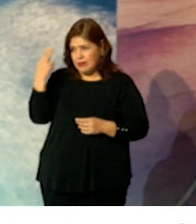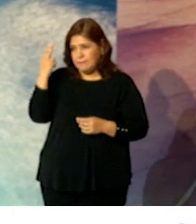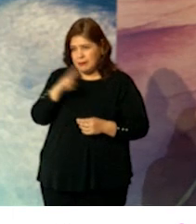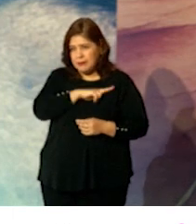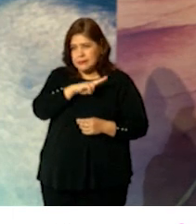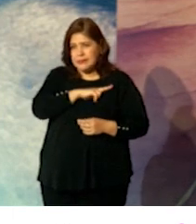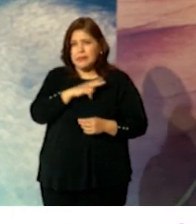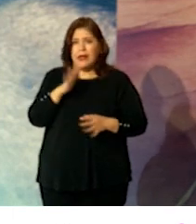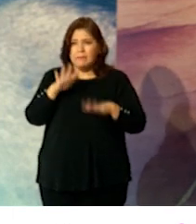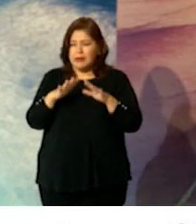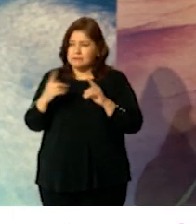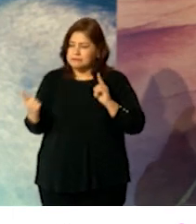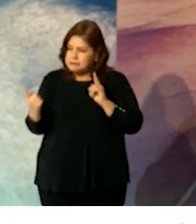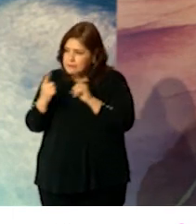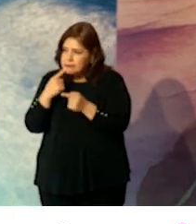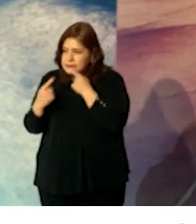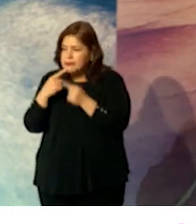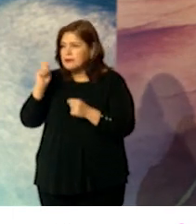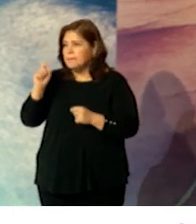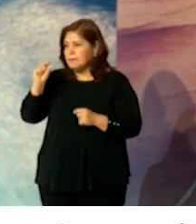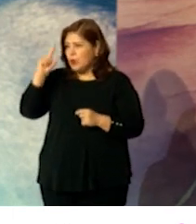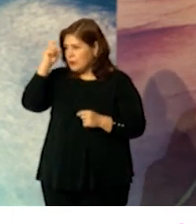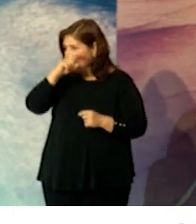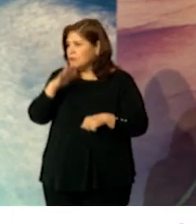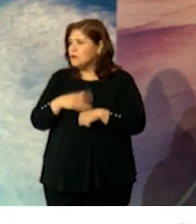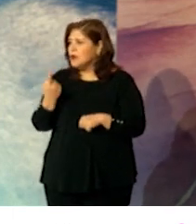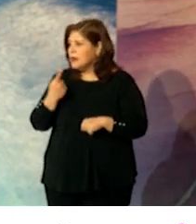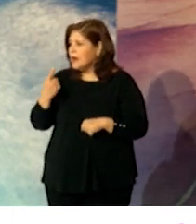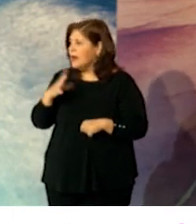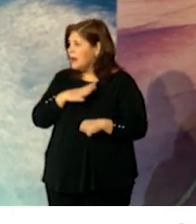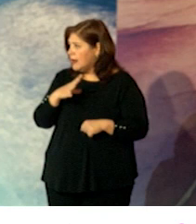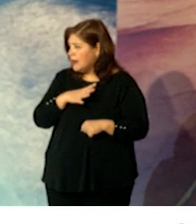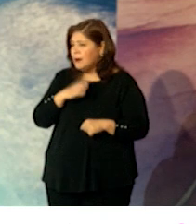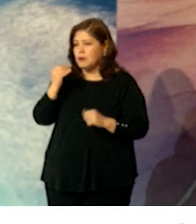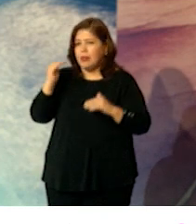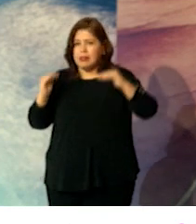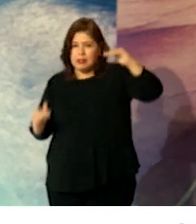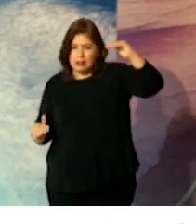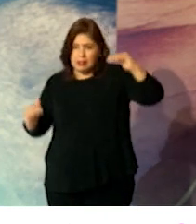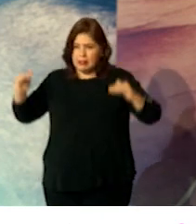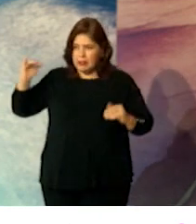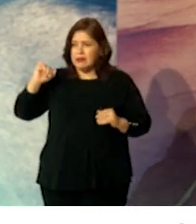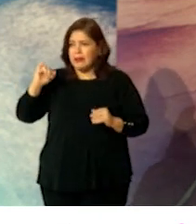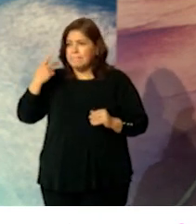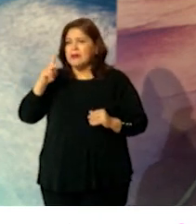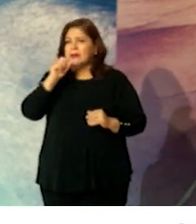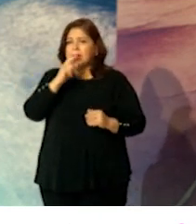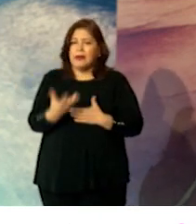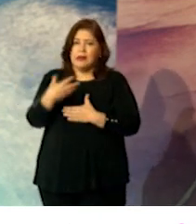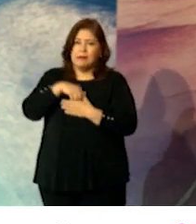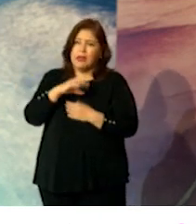difícil tener estos diálogos, porque al final del día, pues hay mucha parte de la desigualdad, pero también hay mucho resentimiento y